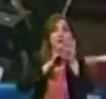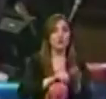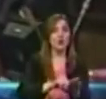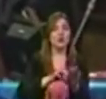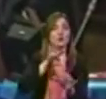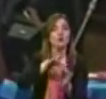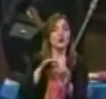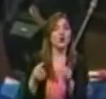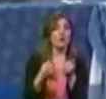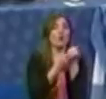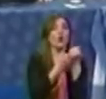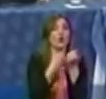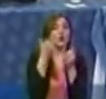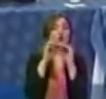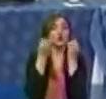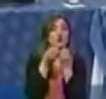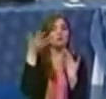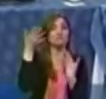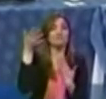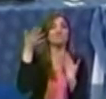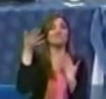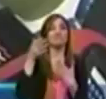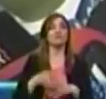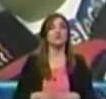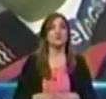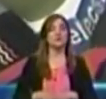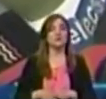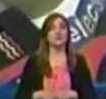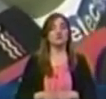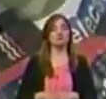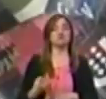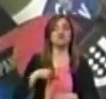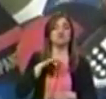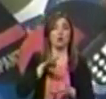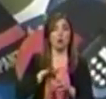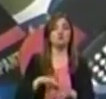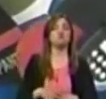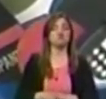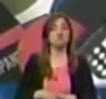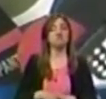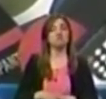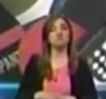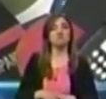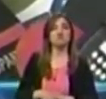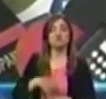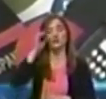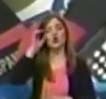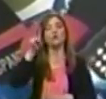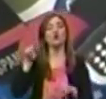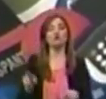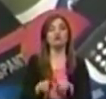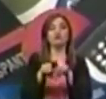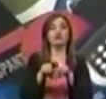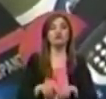gracias a otras organizaciones políticas, inclusive generando quiebres. Creo que tenemos los votos suficientes y estamos con un criterio unificado